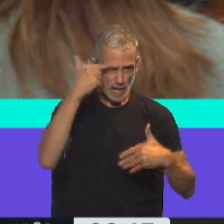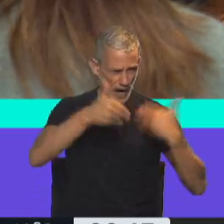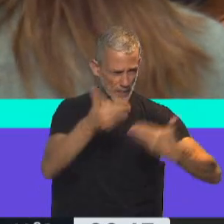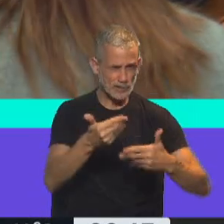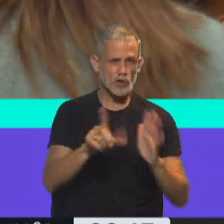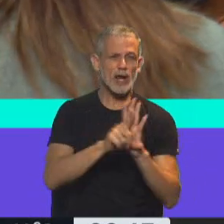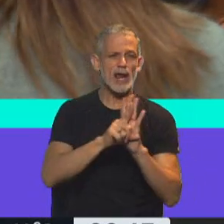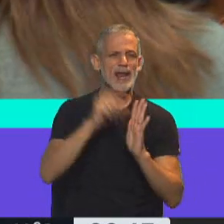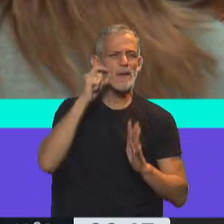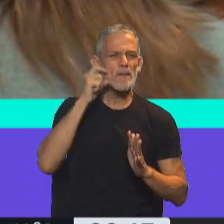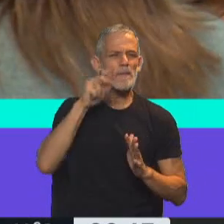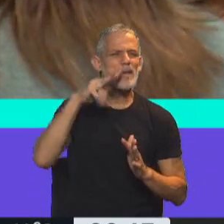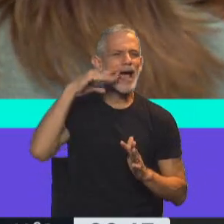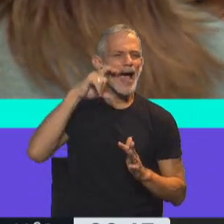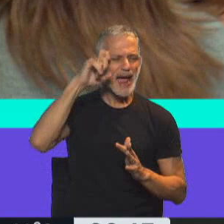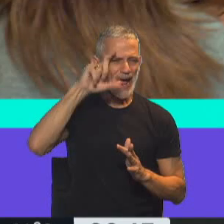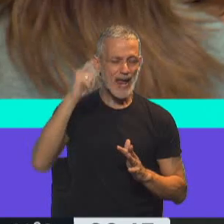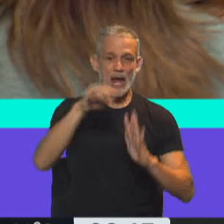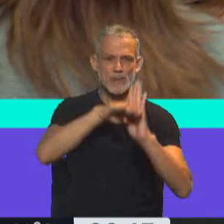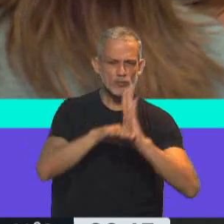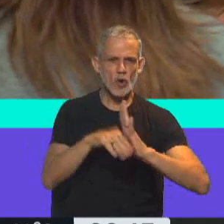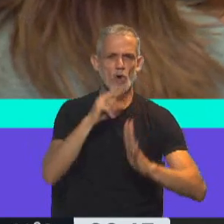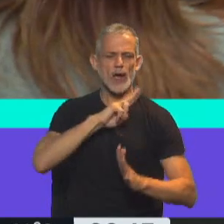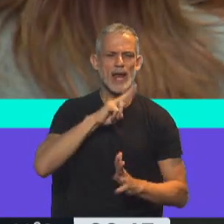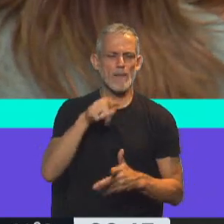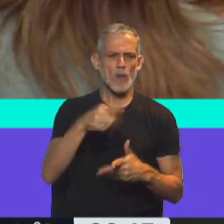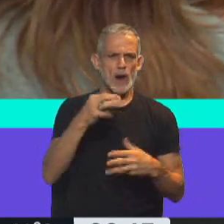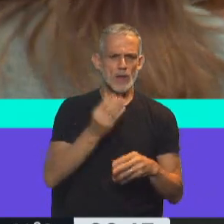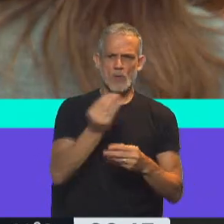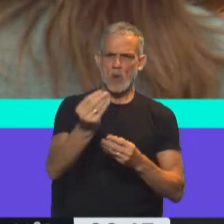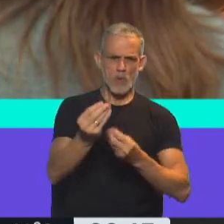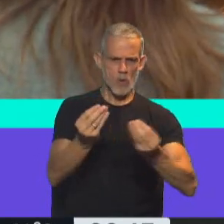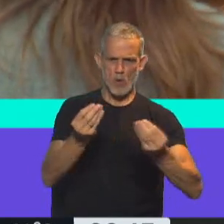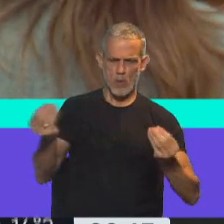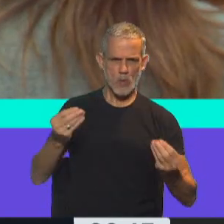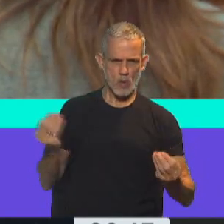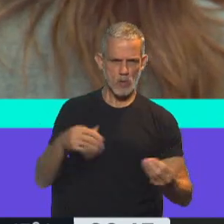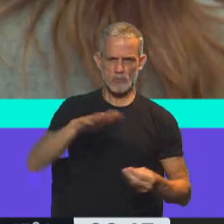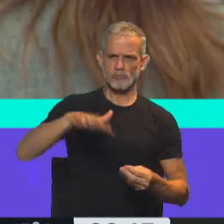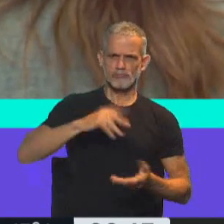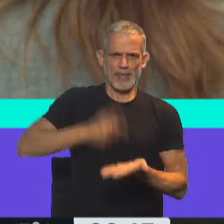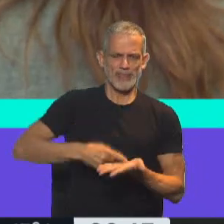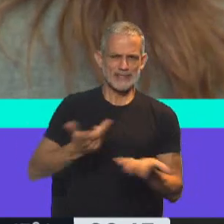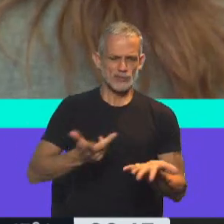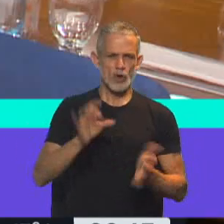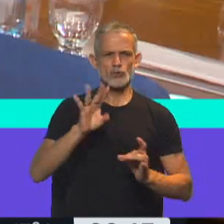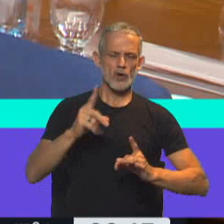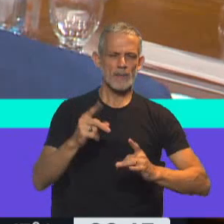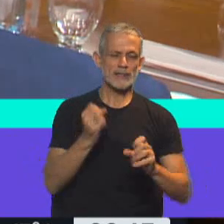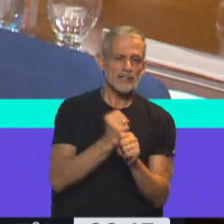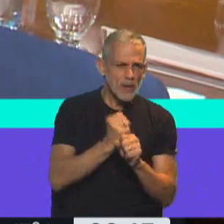de la ley Micaela, a los protocolos, a que la mujer empiece a ocupar lugares de decisión, no solamente del